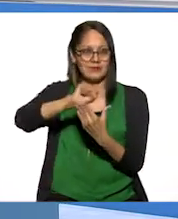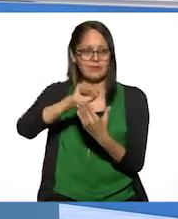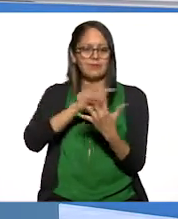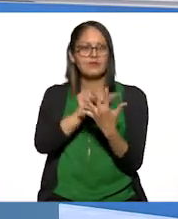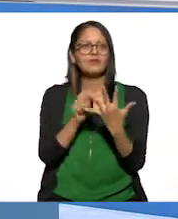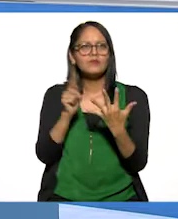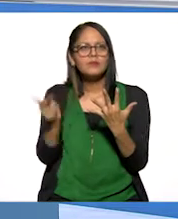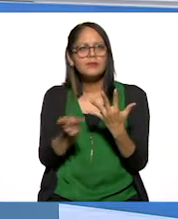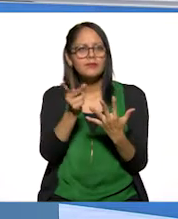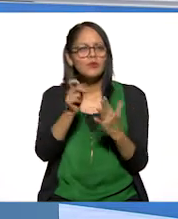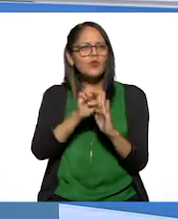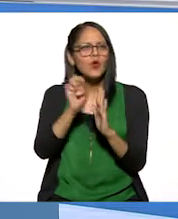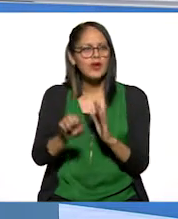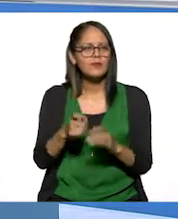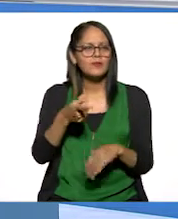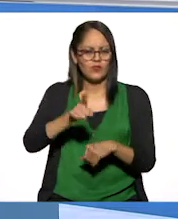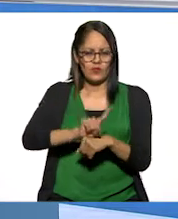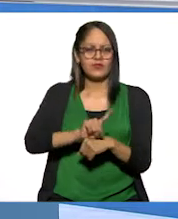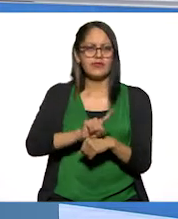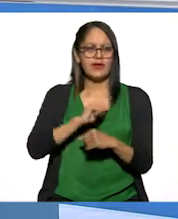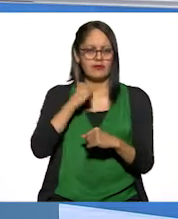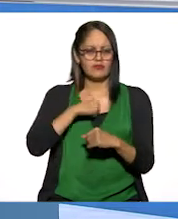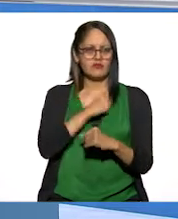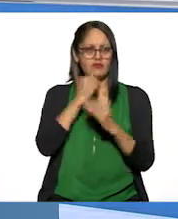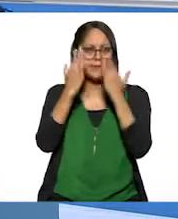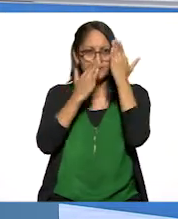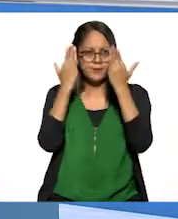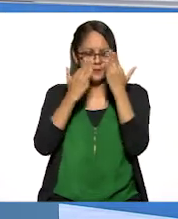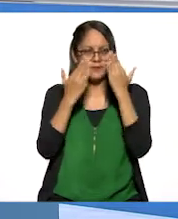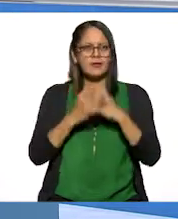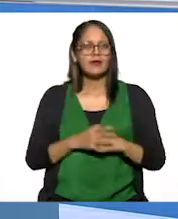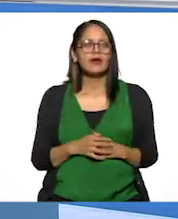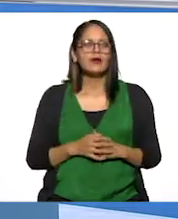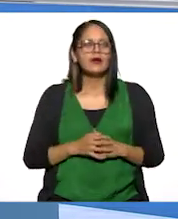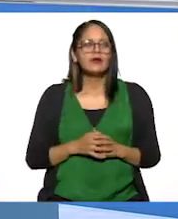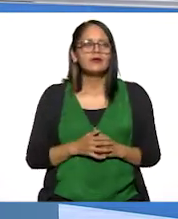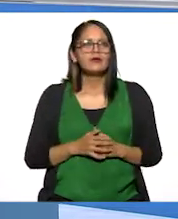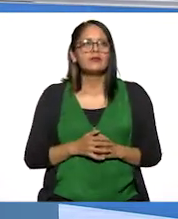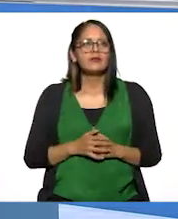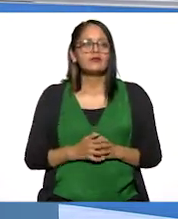pregunta. Si al día estamos estudiando en Aprende en Casa